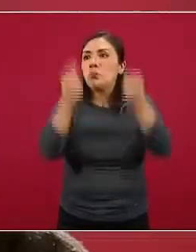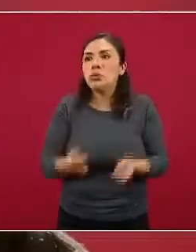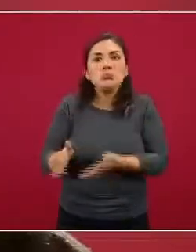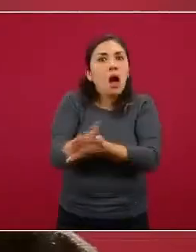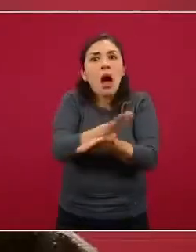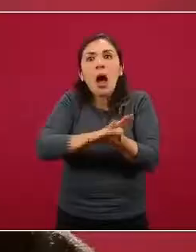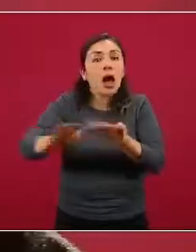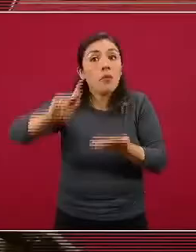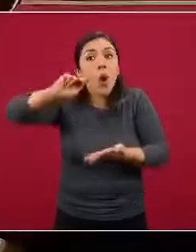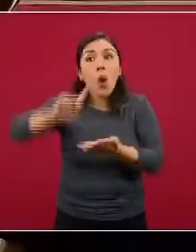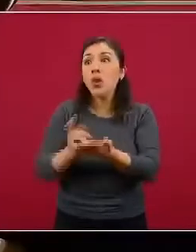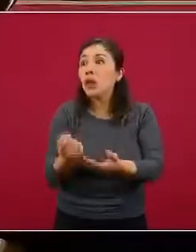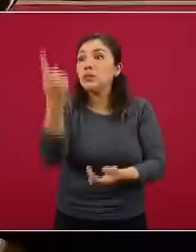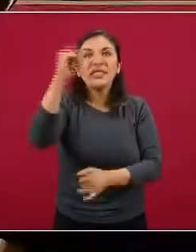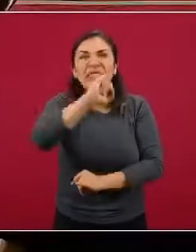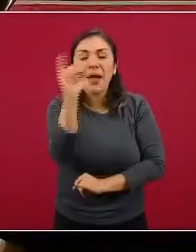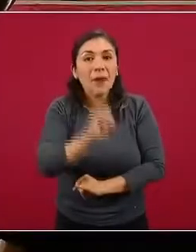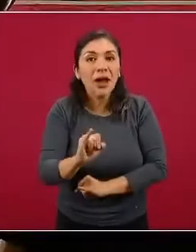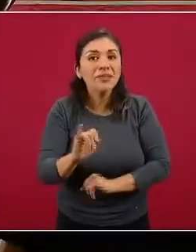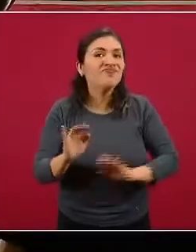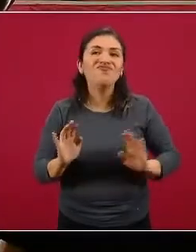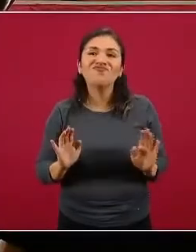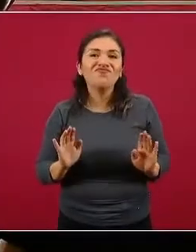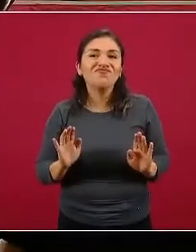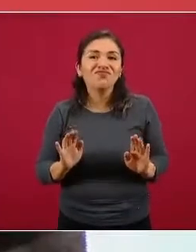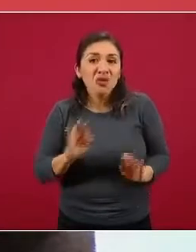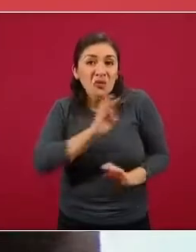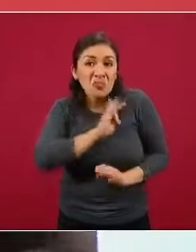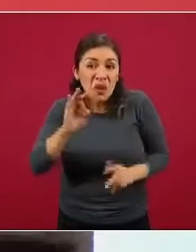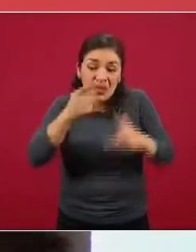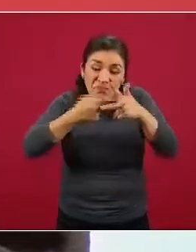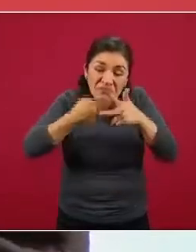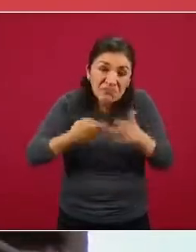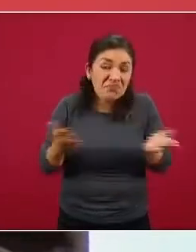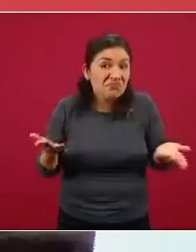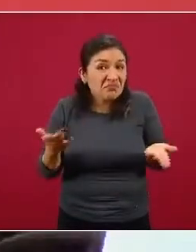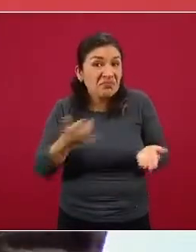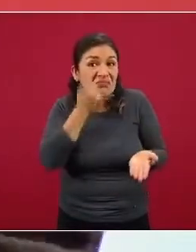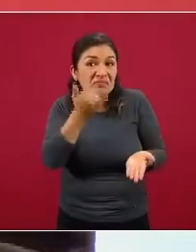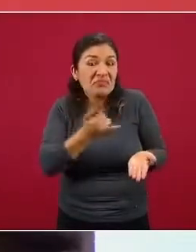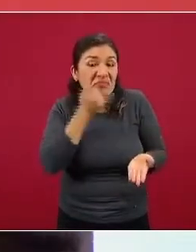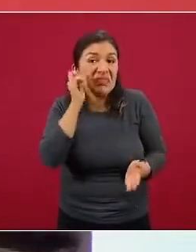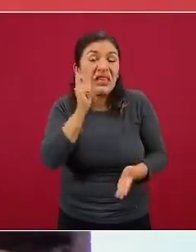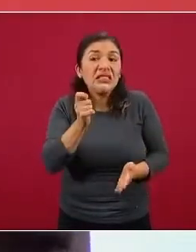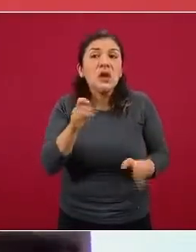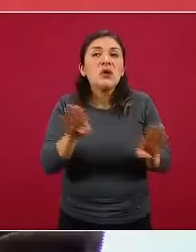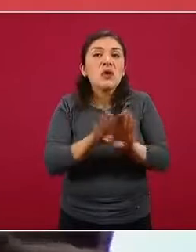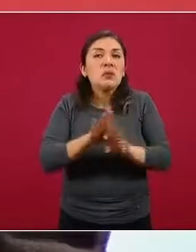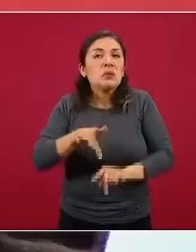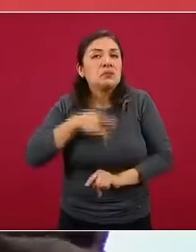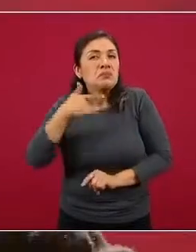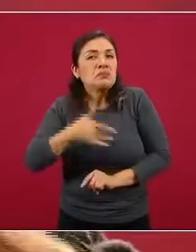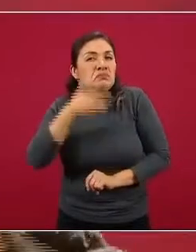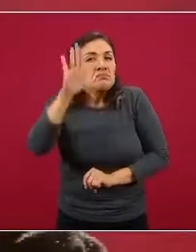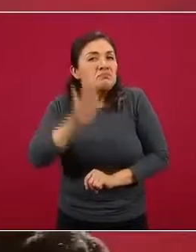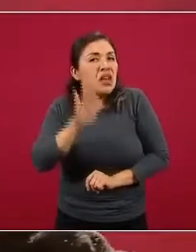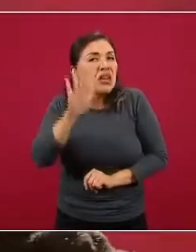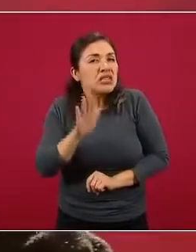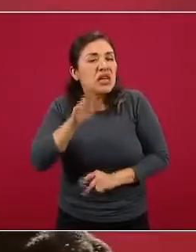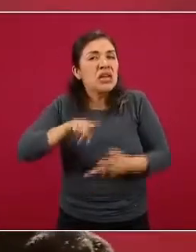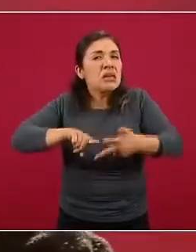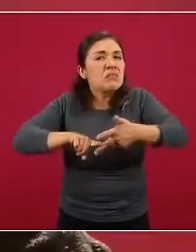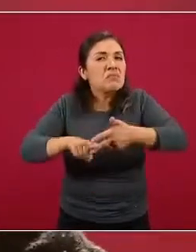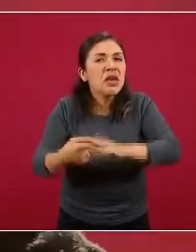y no volvamos a tener casos. Lo más probable, la predicción, ojalá fuera el caso, la predicción es que va a empezar a